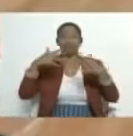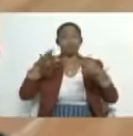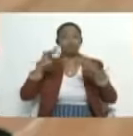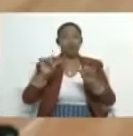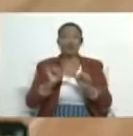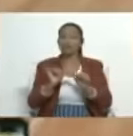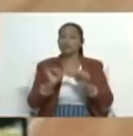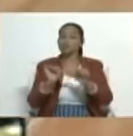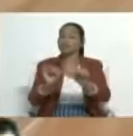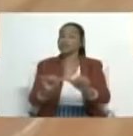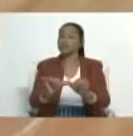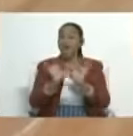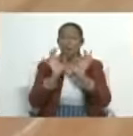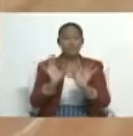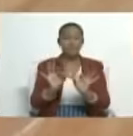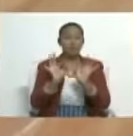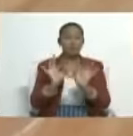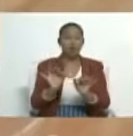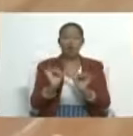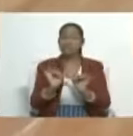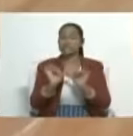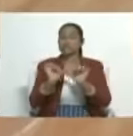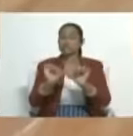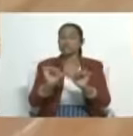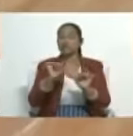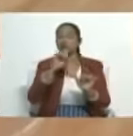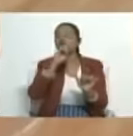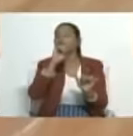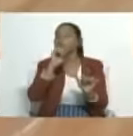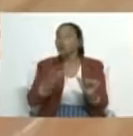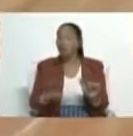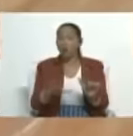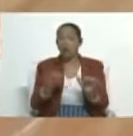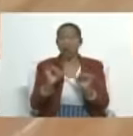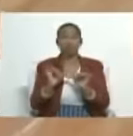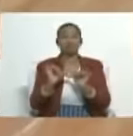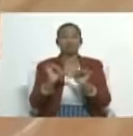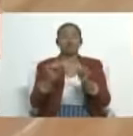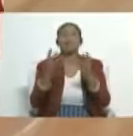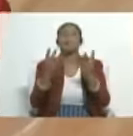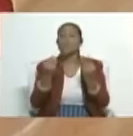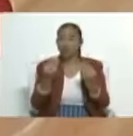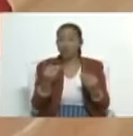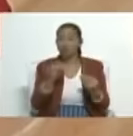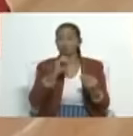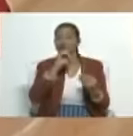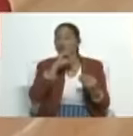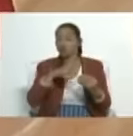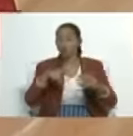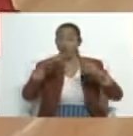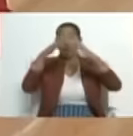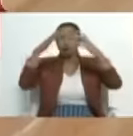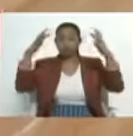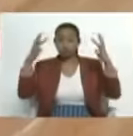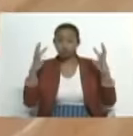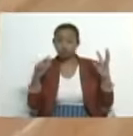la Capilla Santa Rosa de Lima con su historia, bastante historia hay aquí, dijo